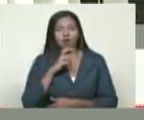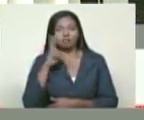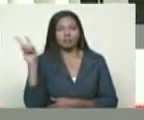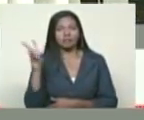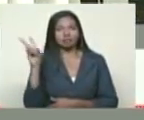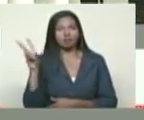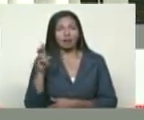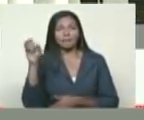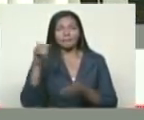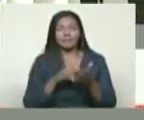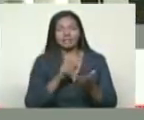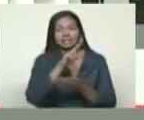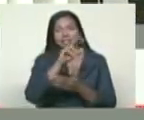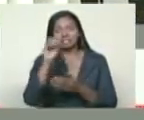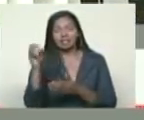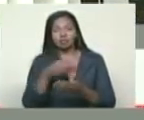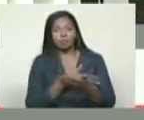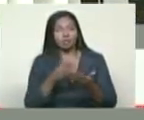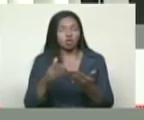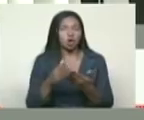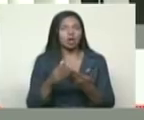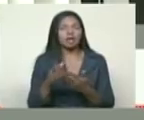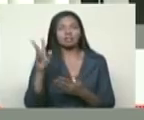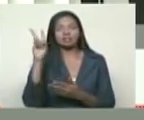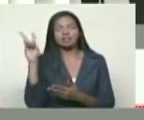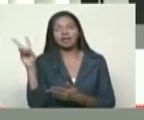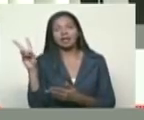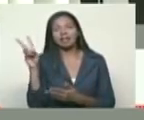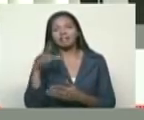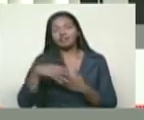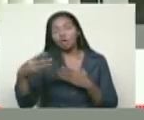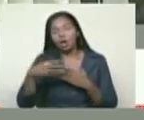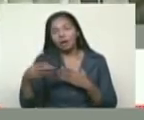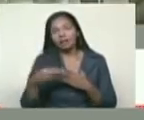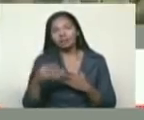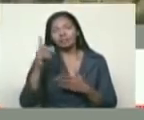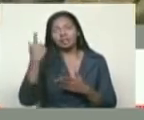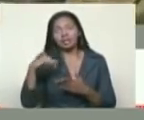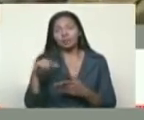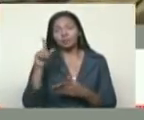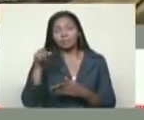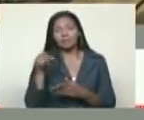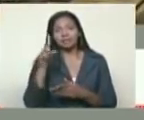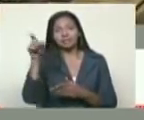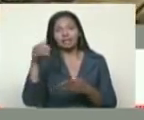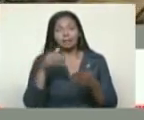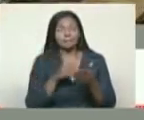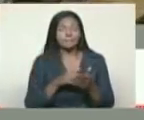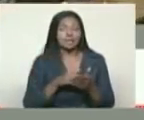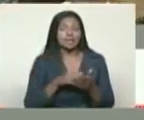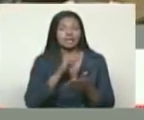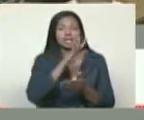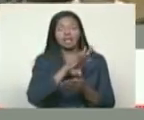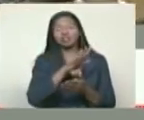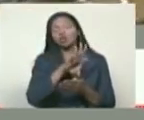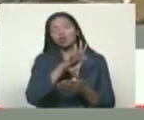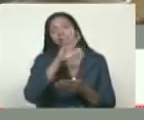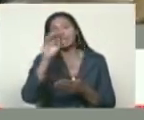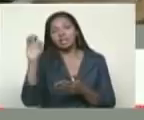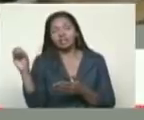dólares. Y en total tenemos casi 6.000 millones de euros, que es mucho más en dólares, algo más en